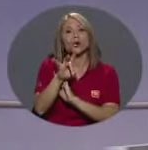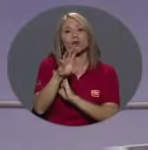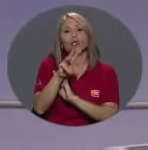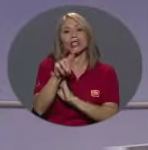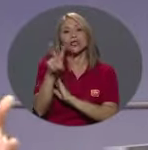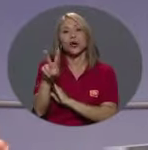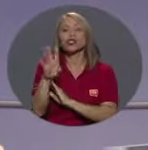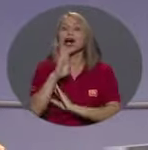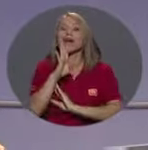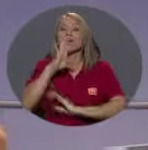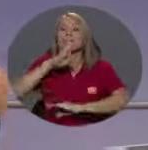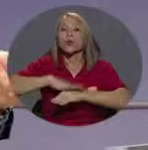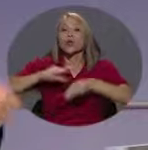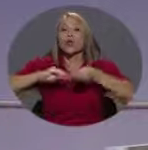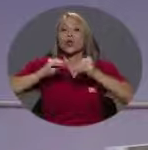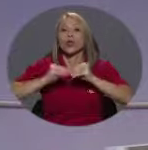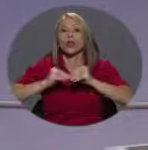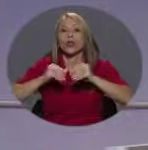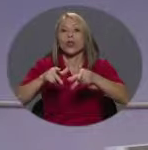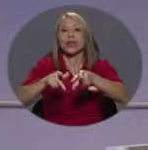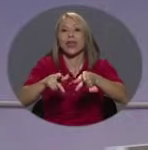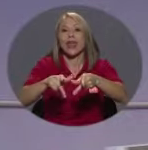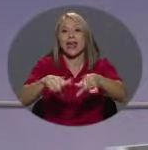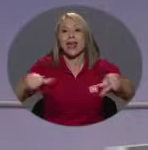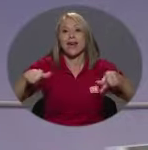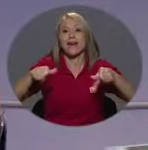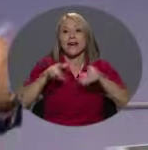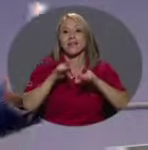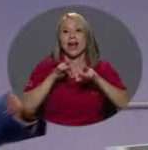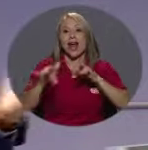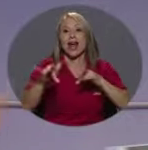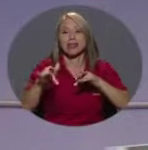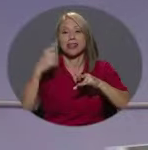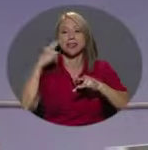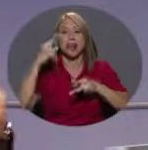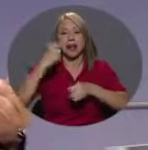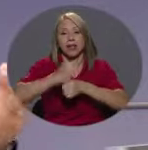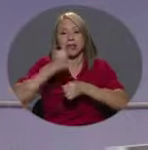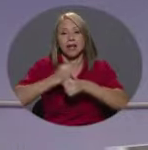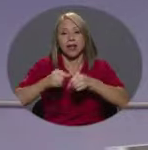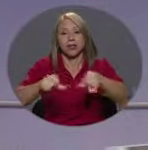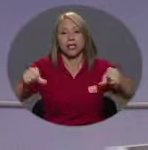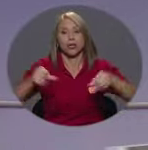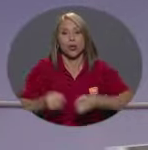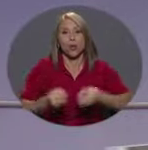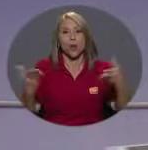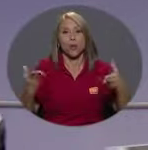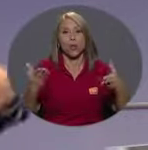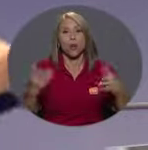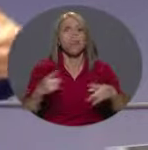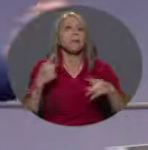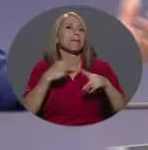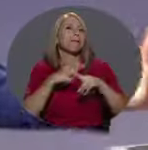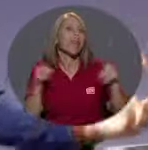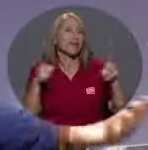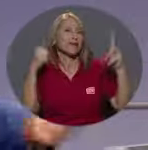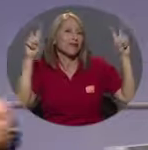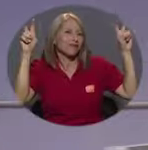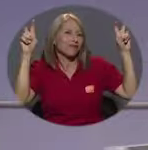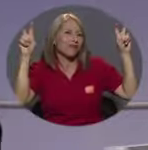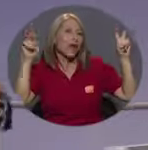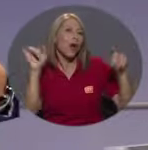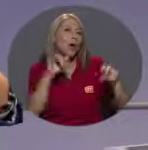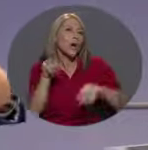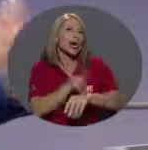5% de las vacantes en el sector público, prácticamente, con todo el respeto, es un himno a la bandera, que queda a la